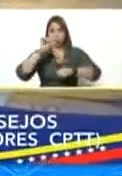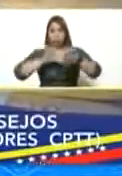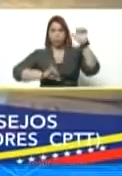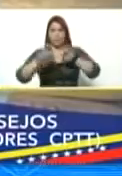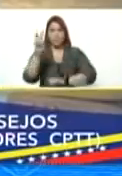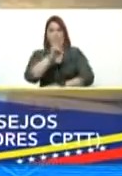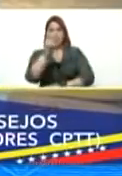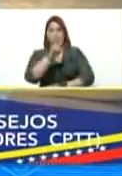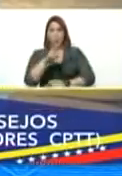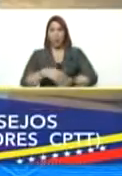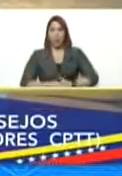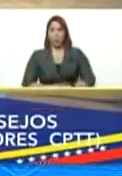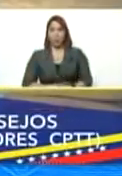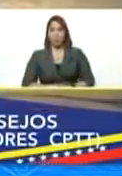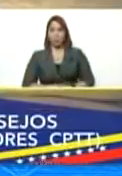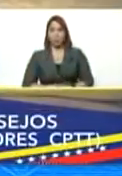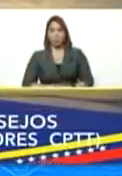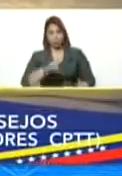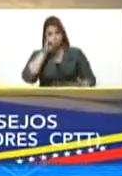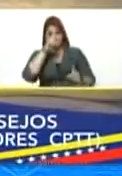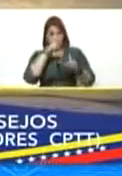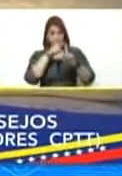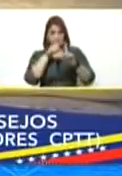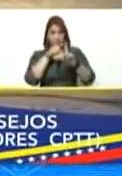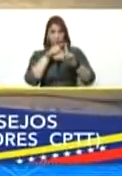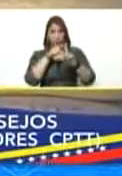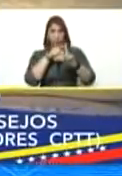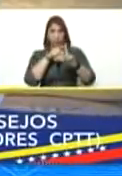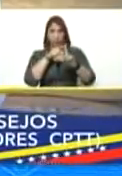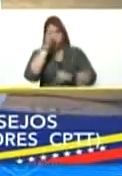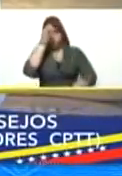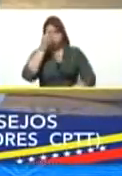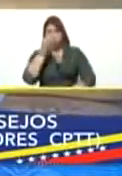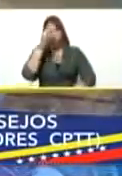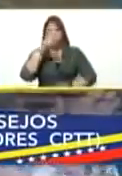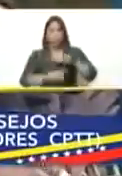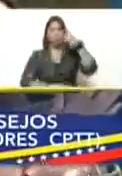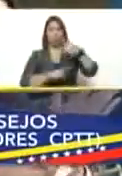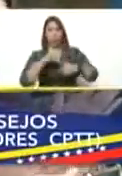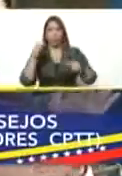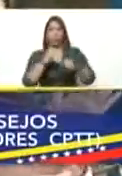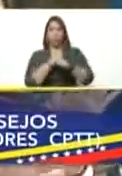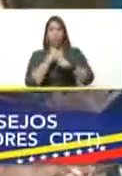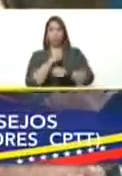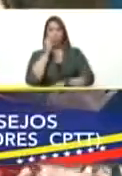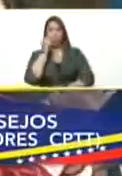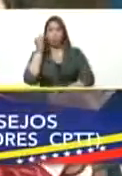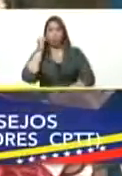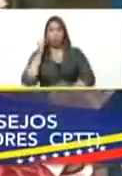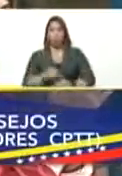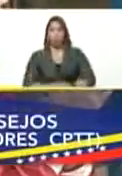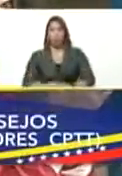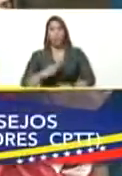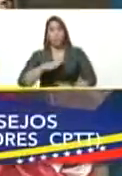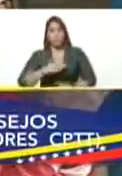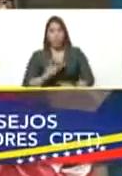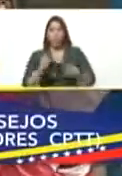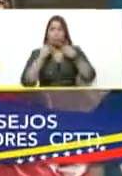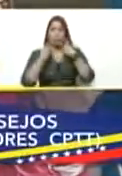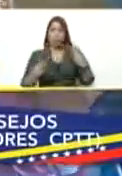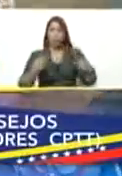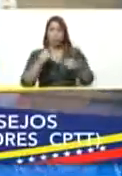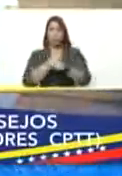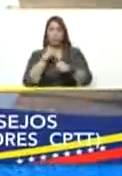Venezuela, PEQIVEM, en el marco de los consejos productivos de trabajadores. Y yo puedo anunciar a los